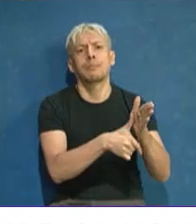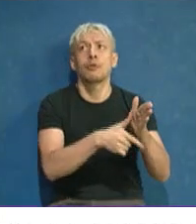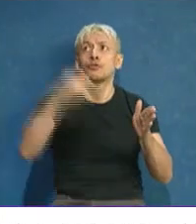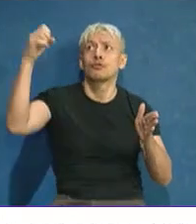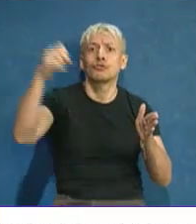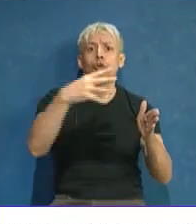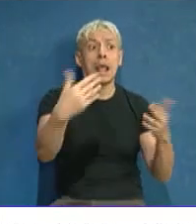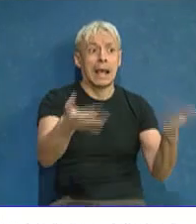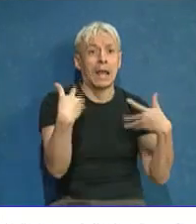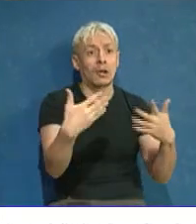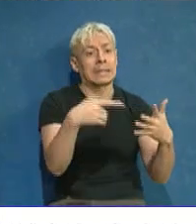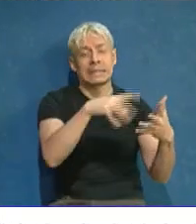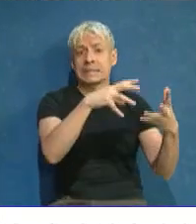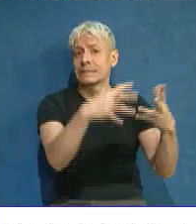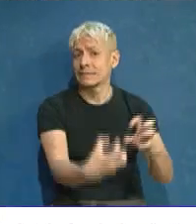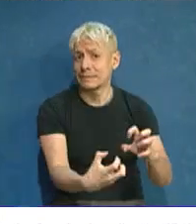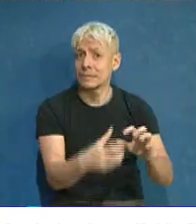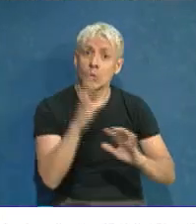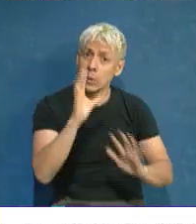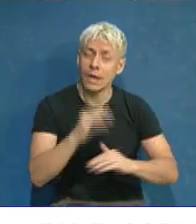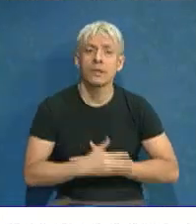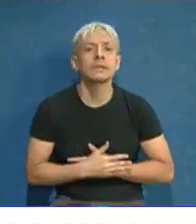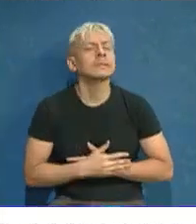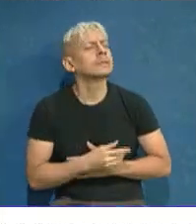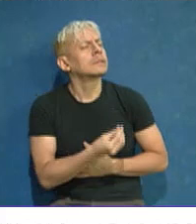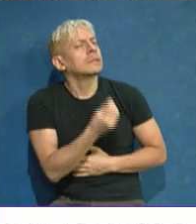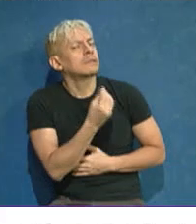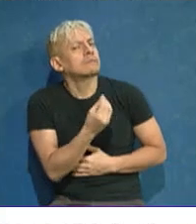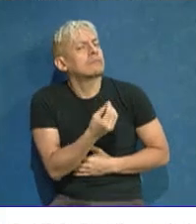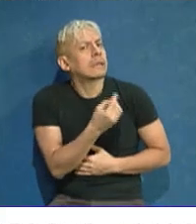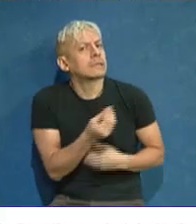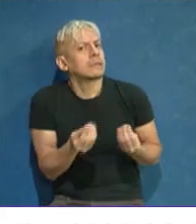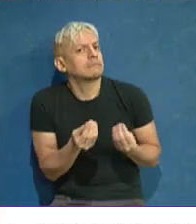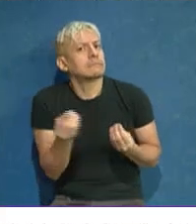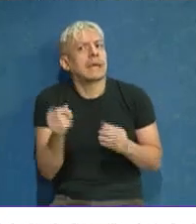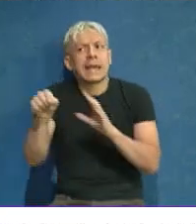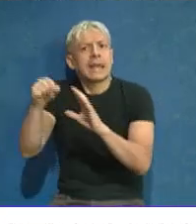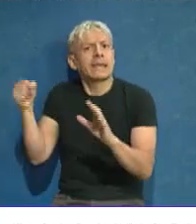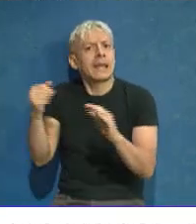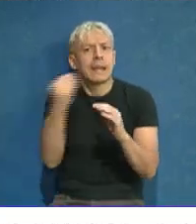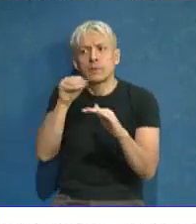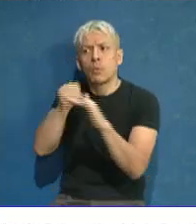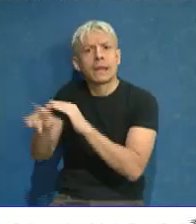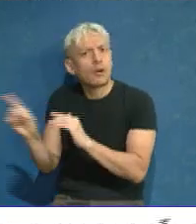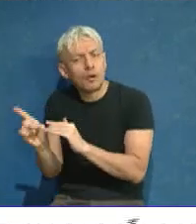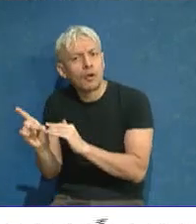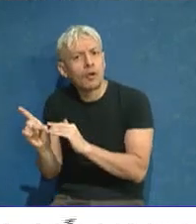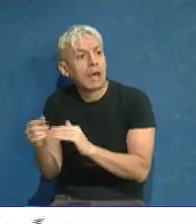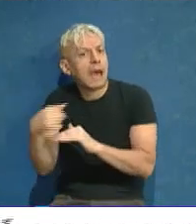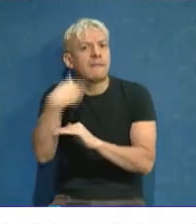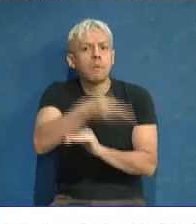adecuado que queda fuera de la heladera y ante estas altas temperaturas que ocurre con ese alimento